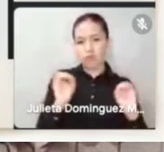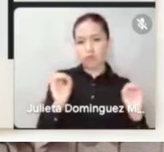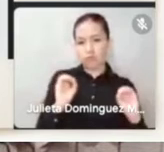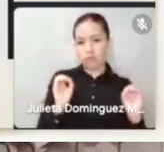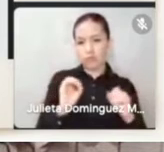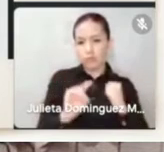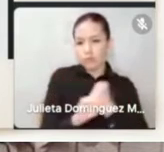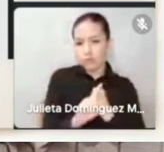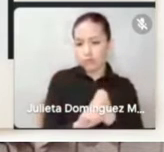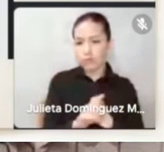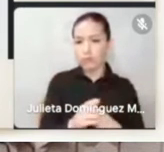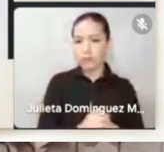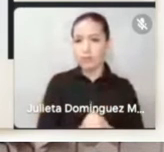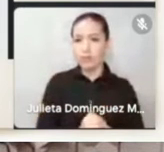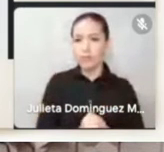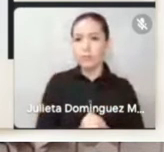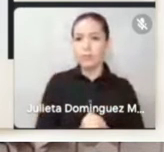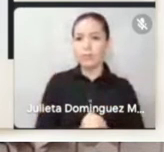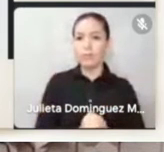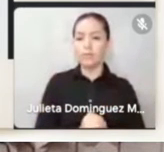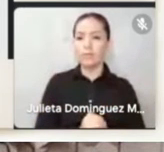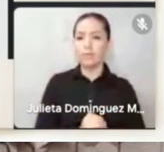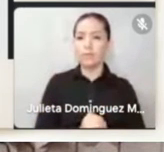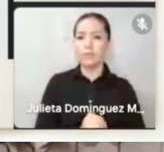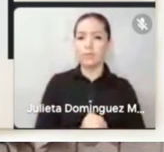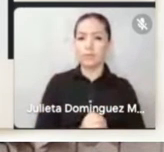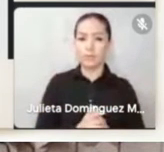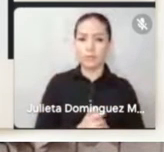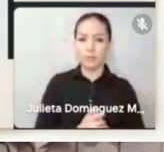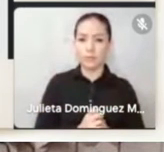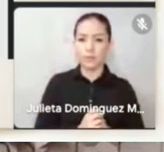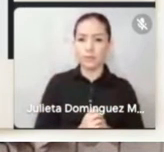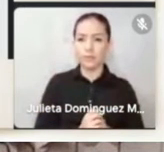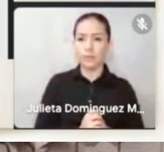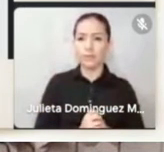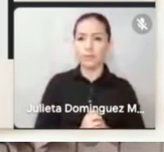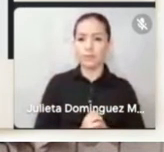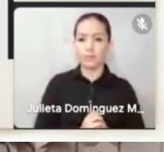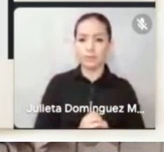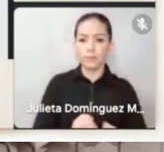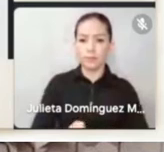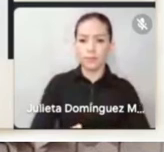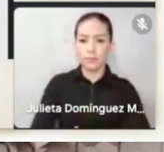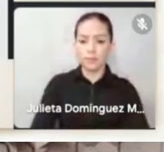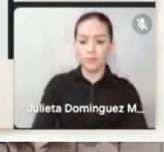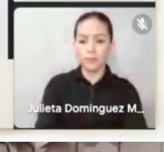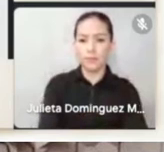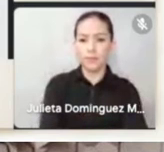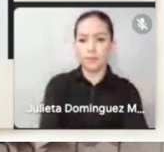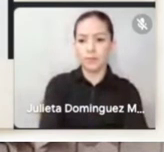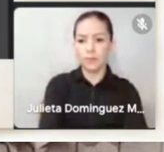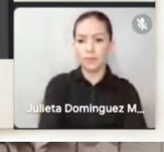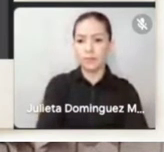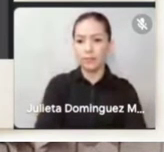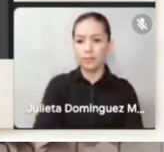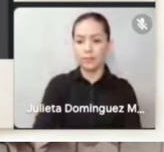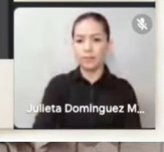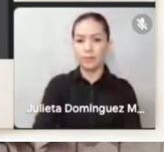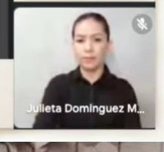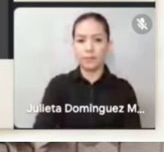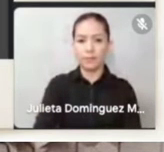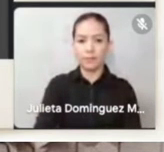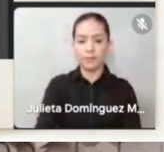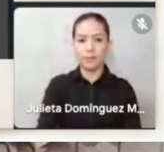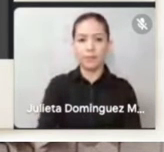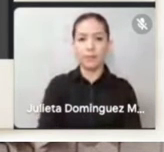afectación alguna. Por lo anterior, se propone estimar infundado el presente motivo de disenso.